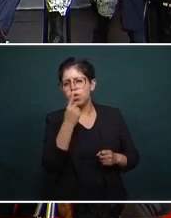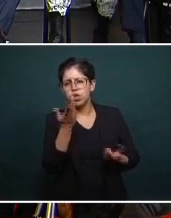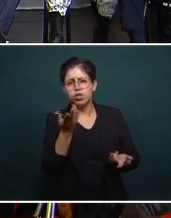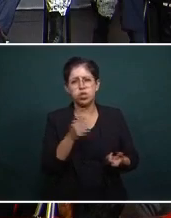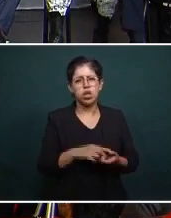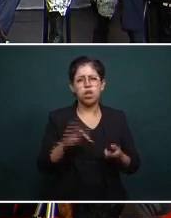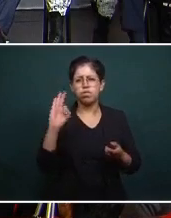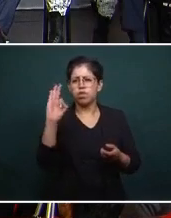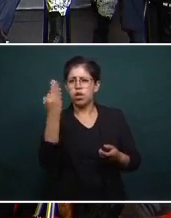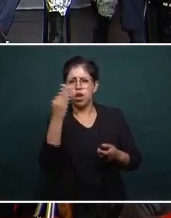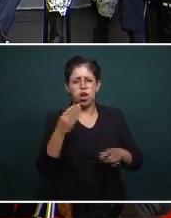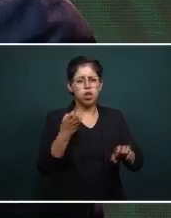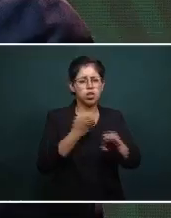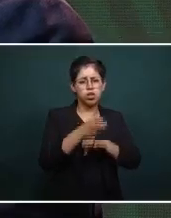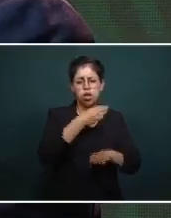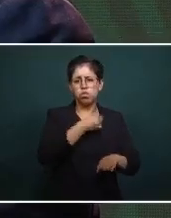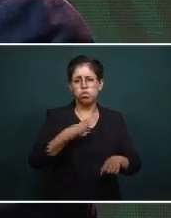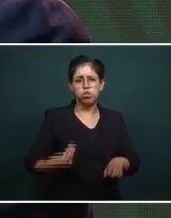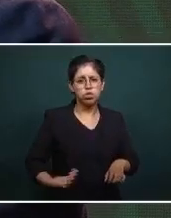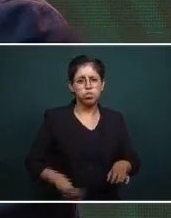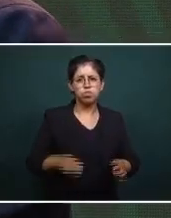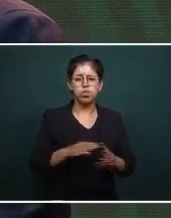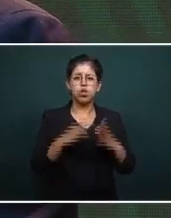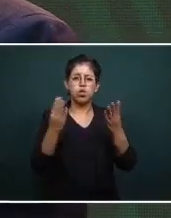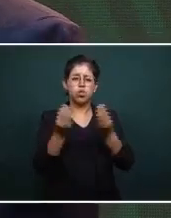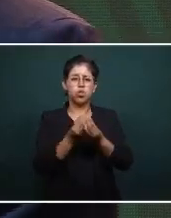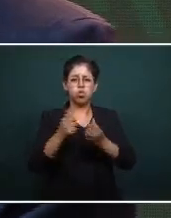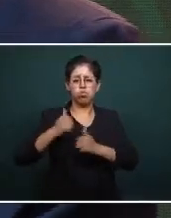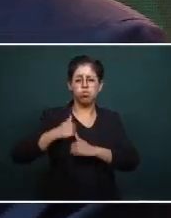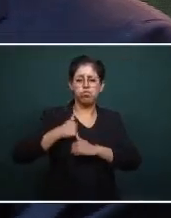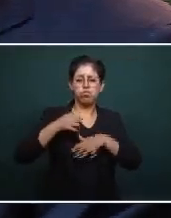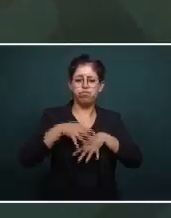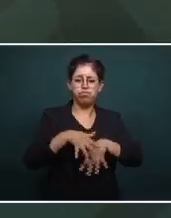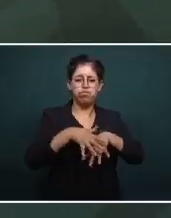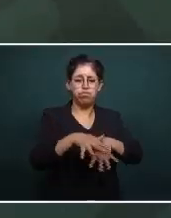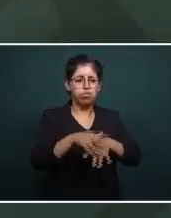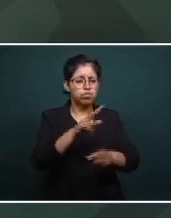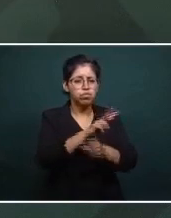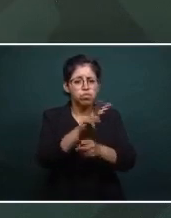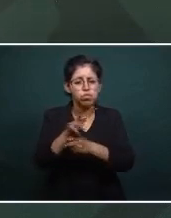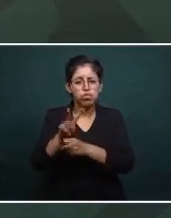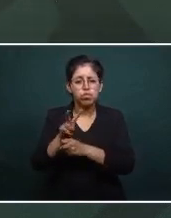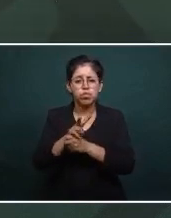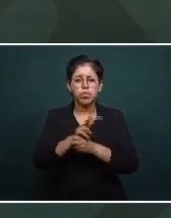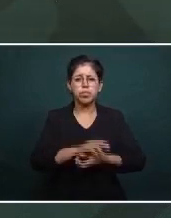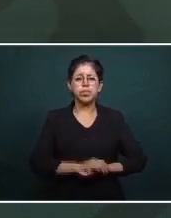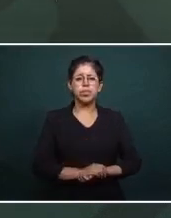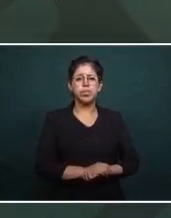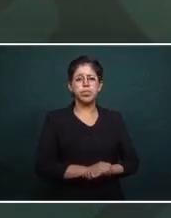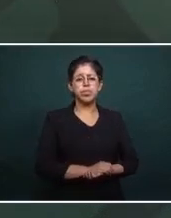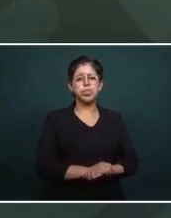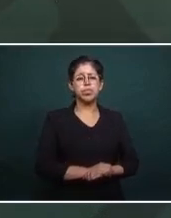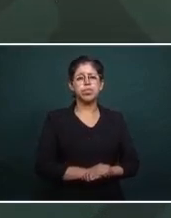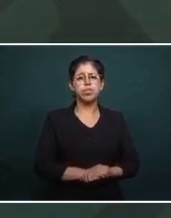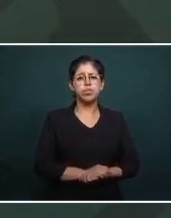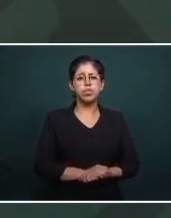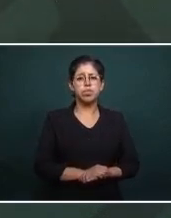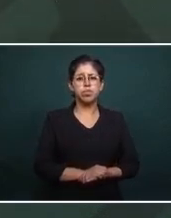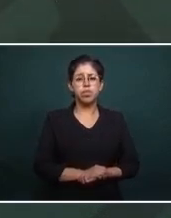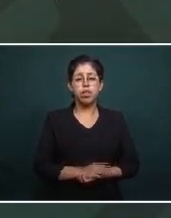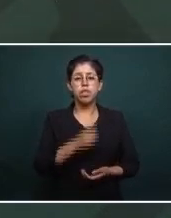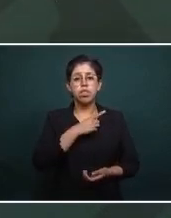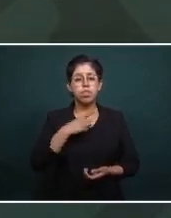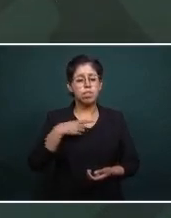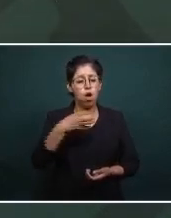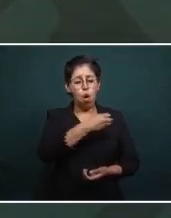los gobiernos estatales, juntos. Aquí hay dos elementos importantes. Uno, la